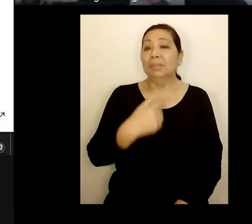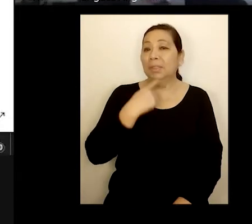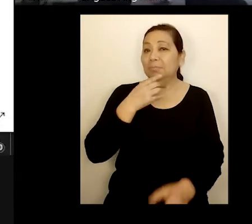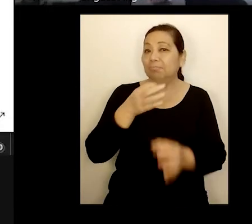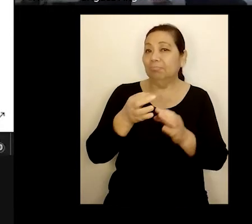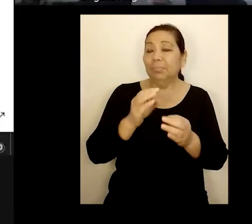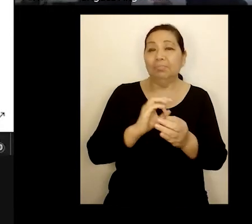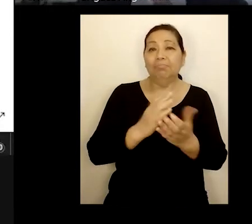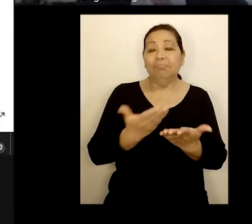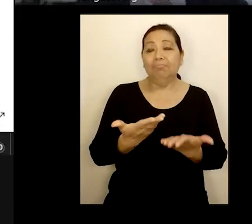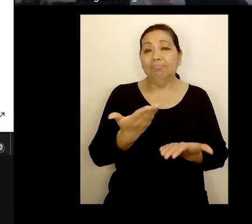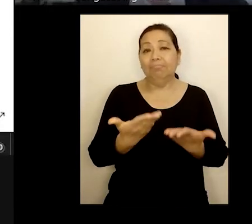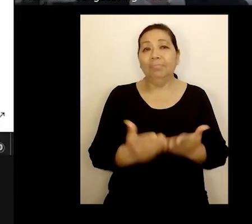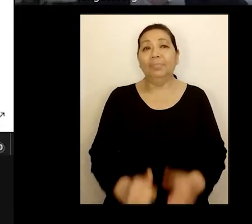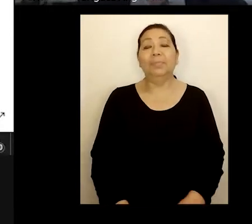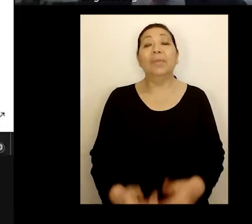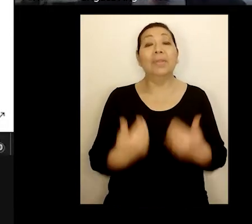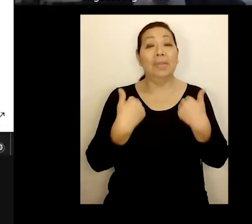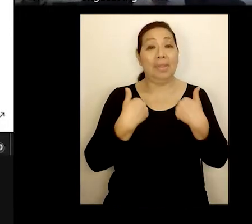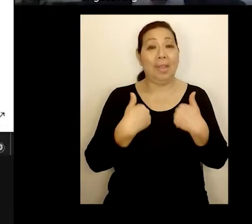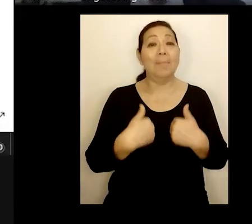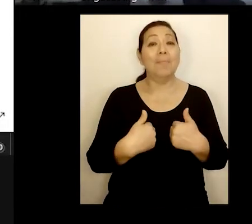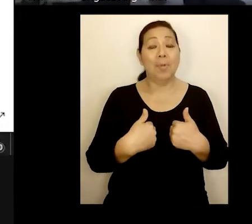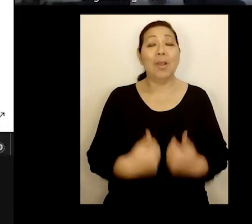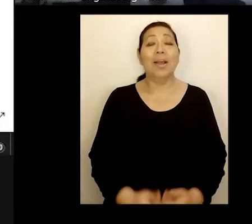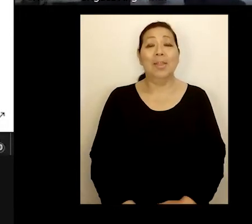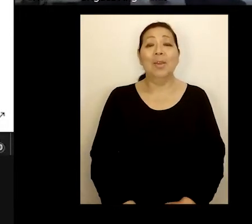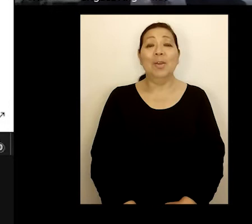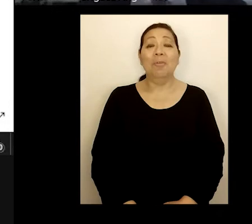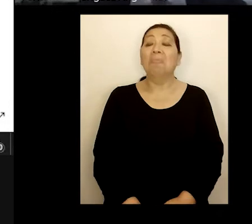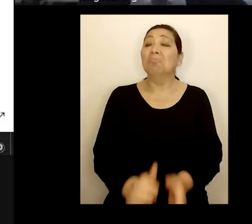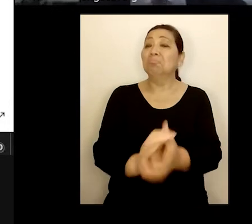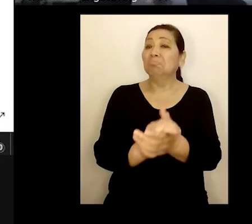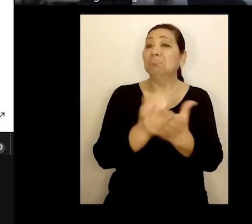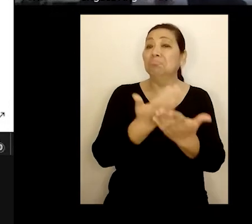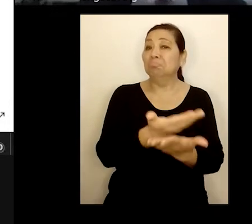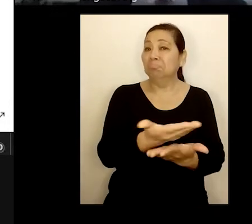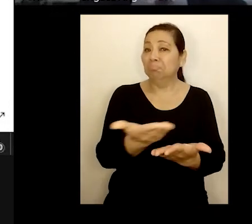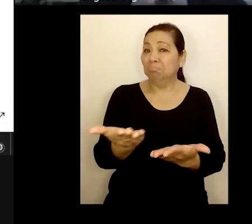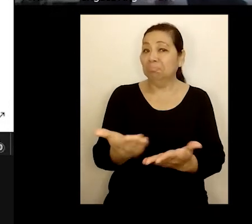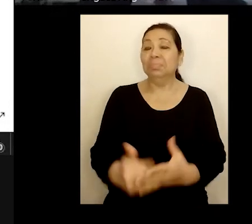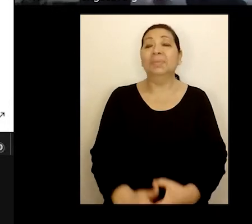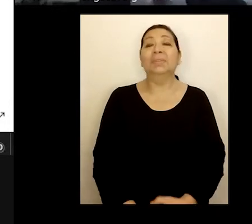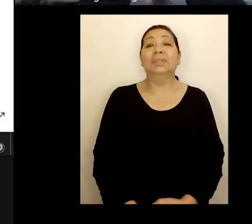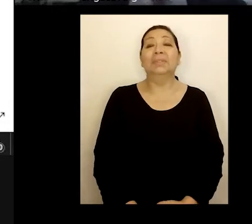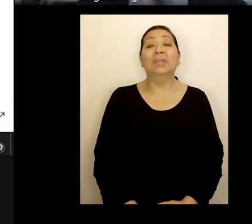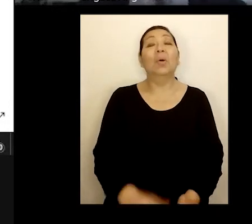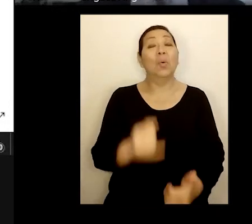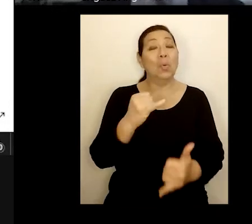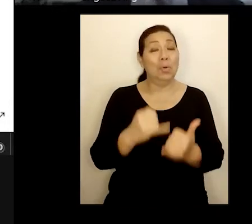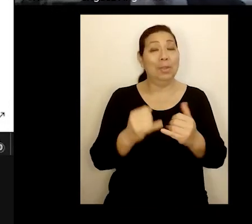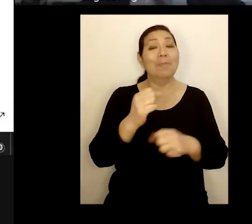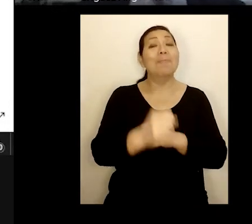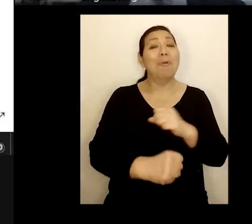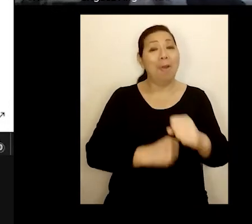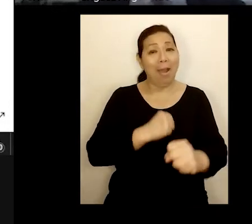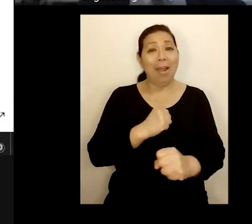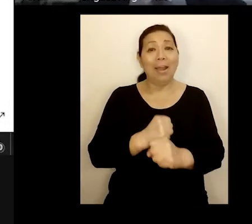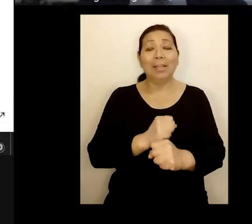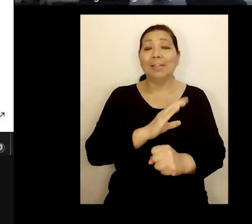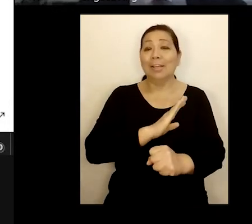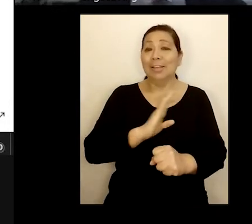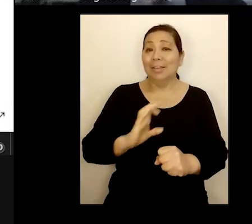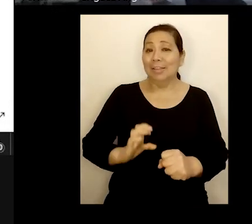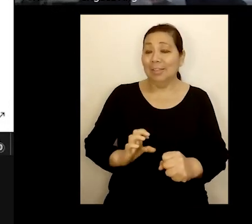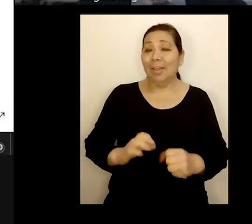comentamos en el mundo de abogados, felicito que ya en los últimos años el Estado